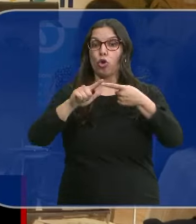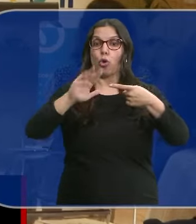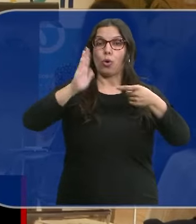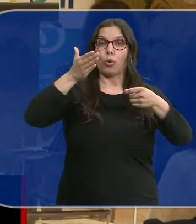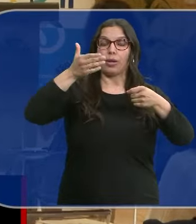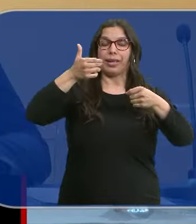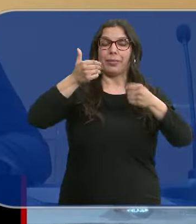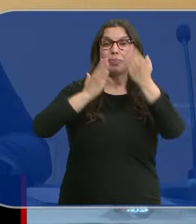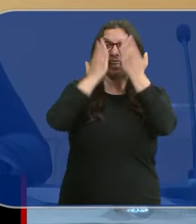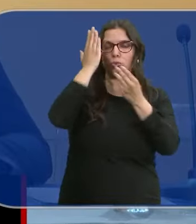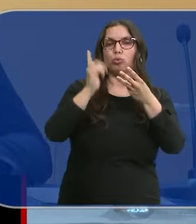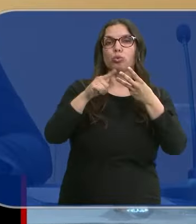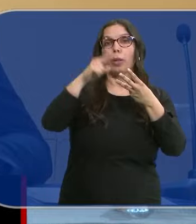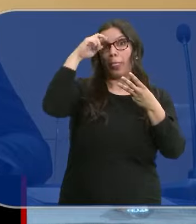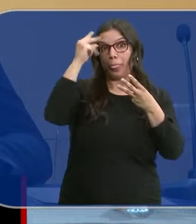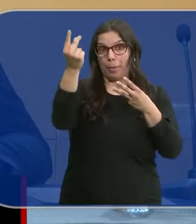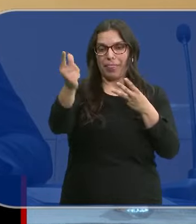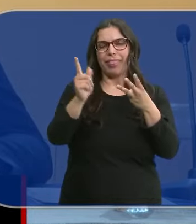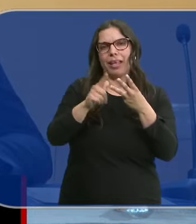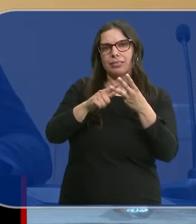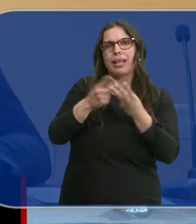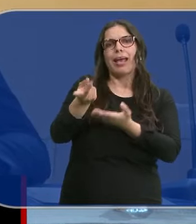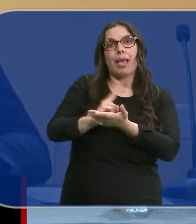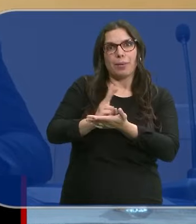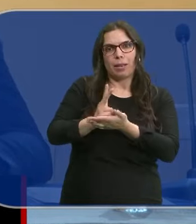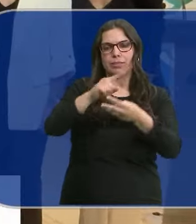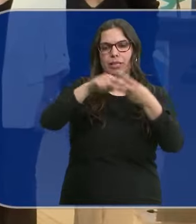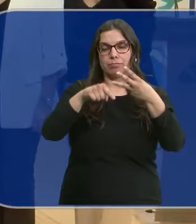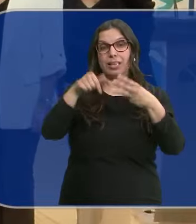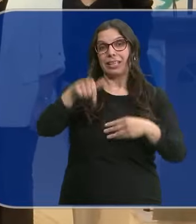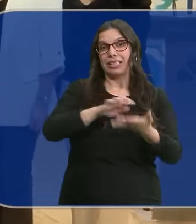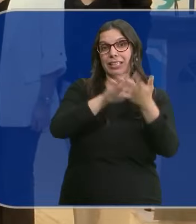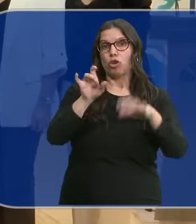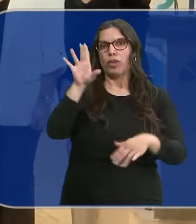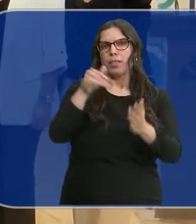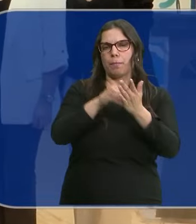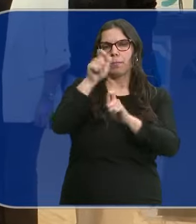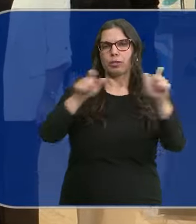demencias. En Castilla y León hay diagnosticadas 15.000 personas.